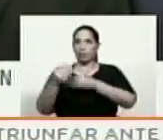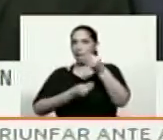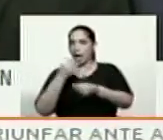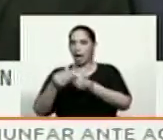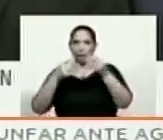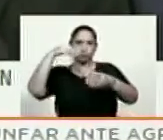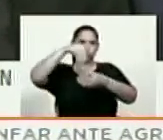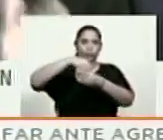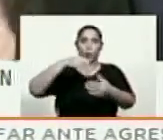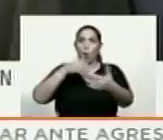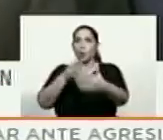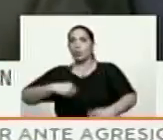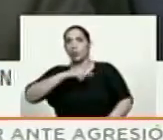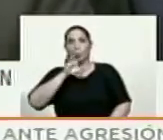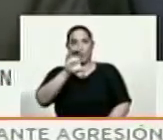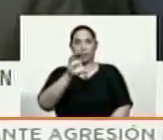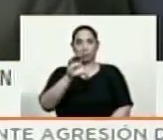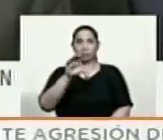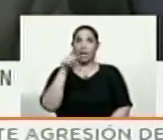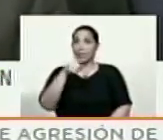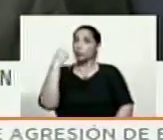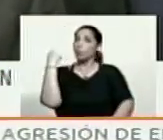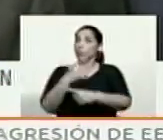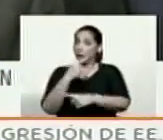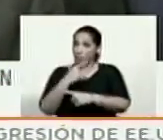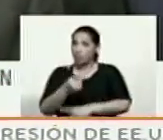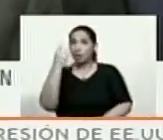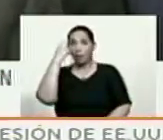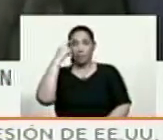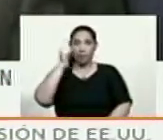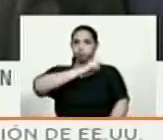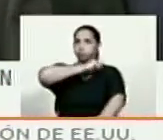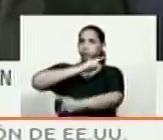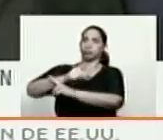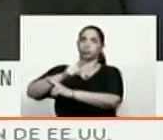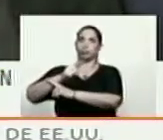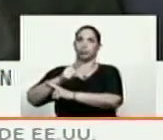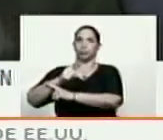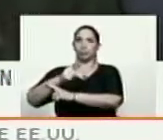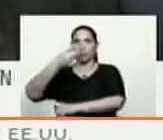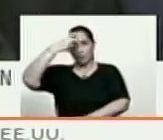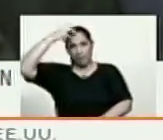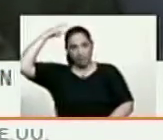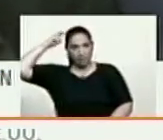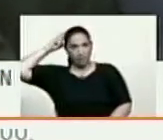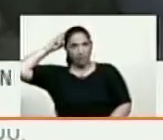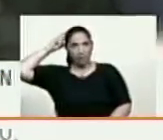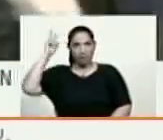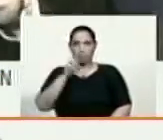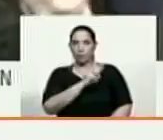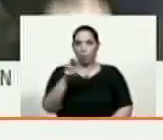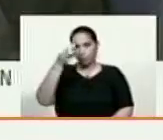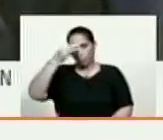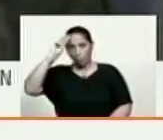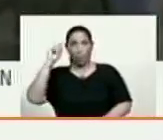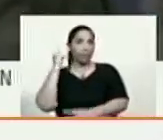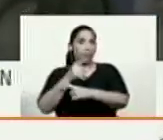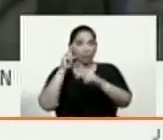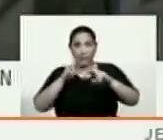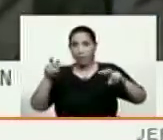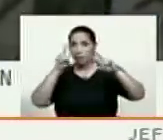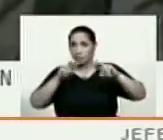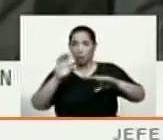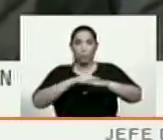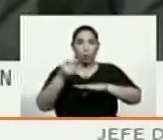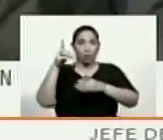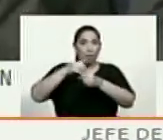que se haga contra nuestro país. Esto deben tomarlo en consideración, y esta denuncia que ha hecho el canciller de la República de Cuba deben analizarla, porque